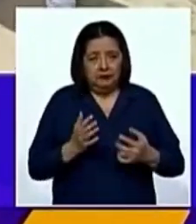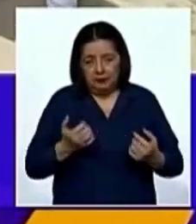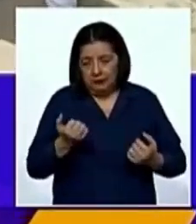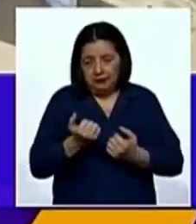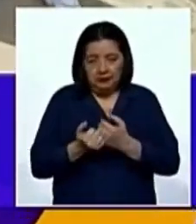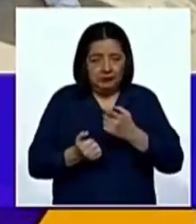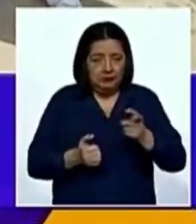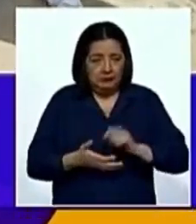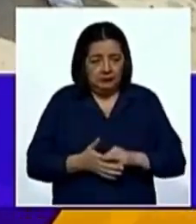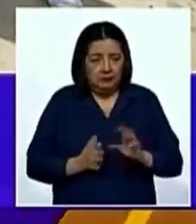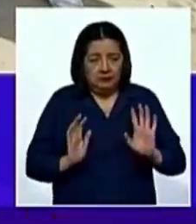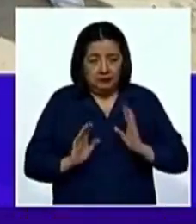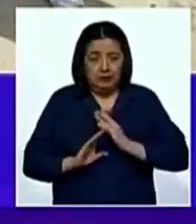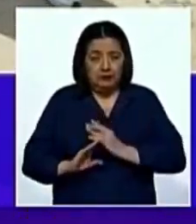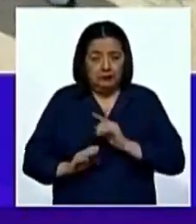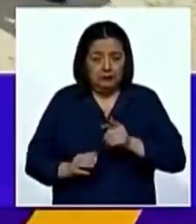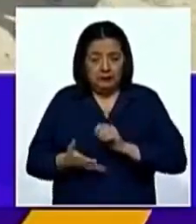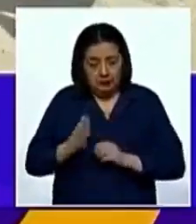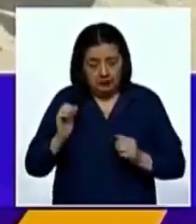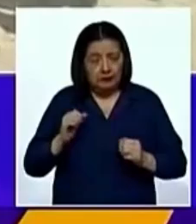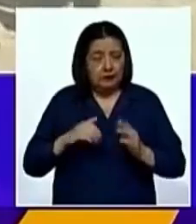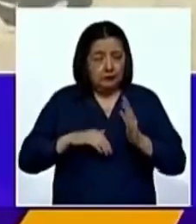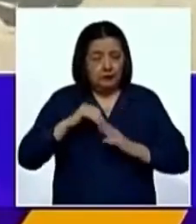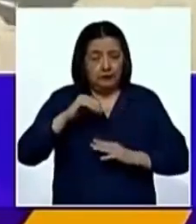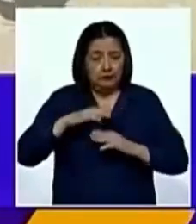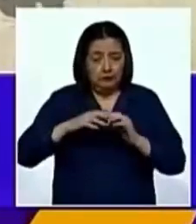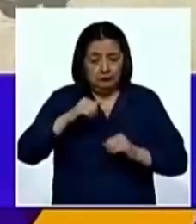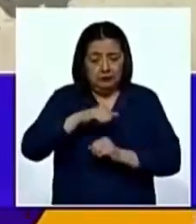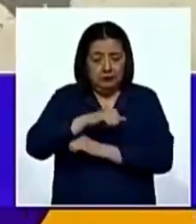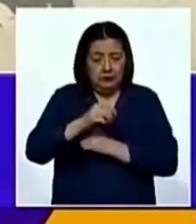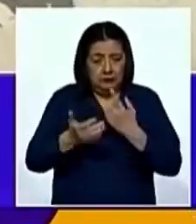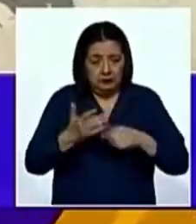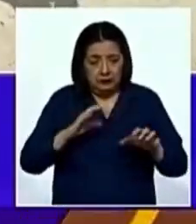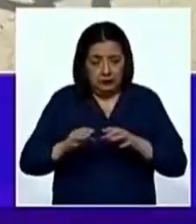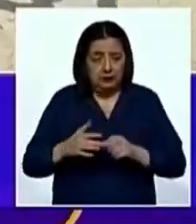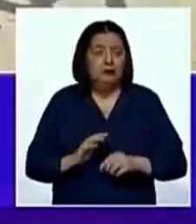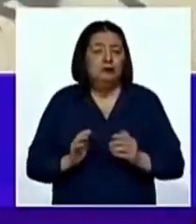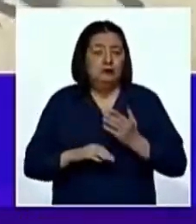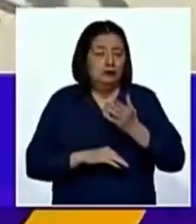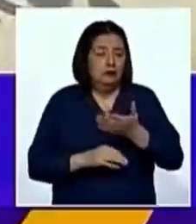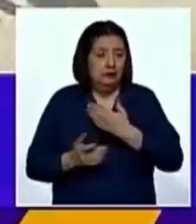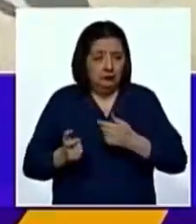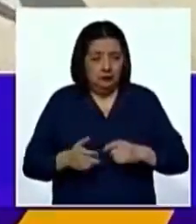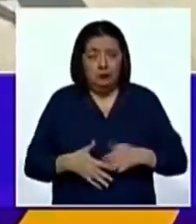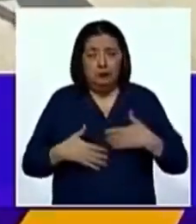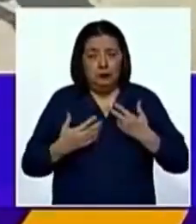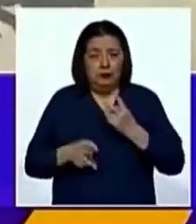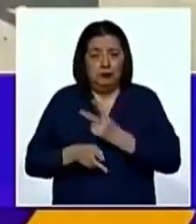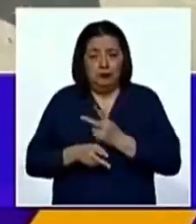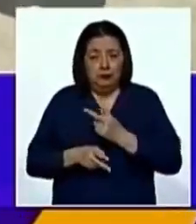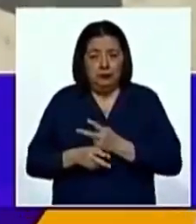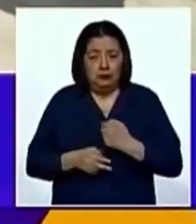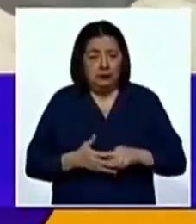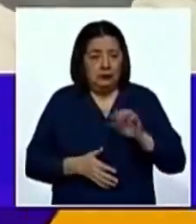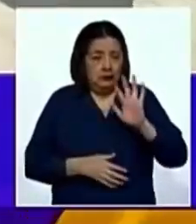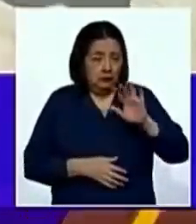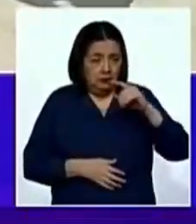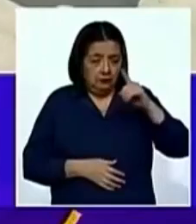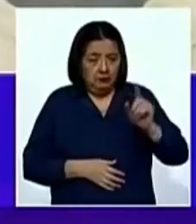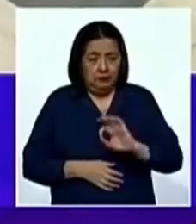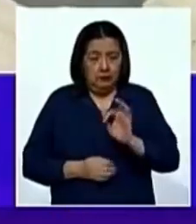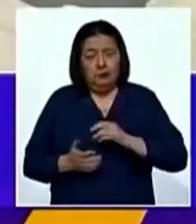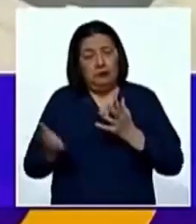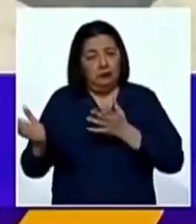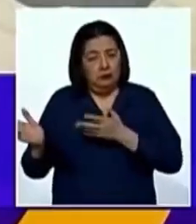reforzar y evitar que este puente, que ha hecho reconstrucción con cambios a través del Poder Ejecutivo, pueda salvaguardarse y 5 millones no